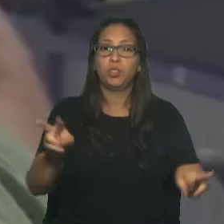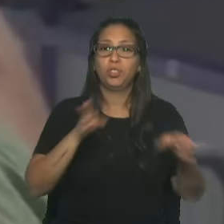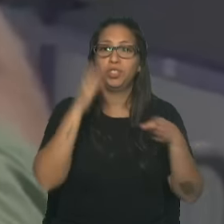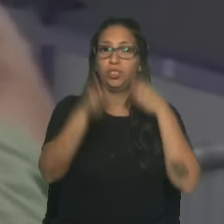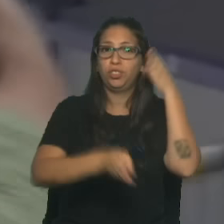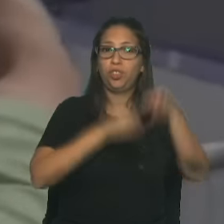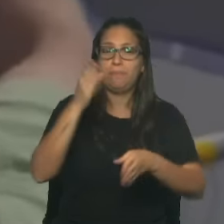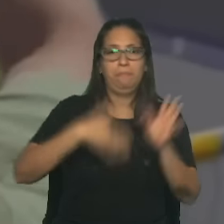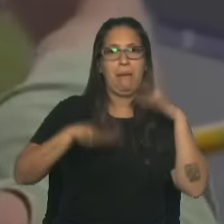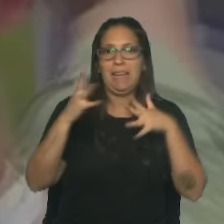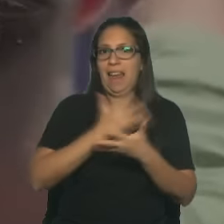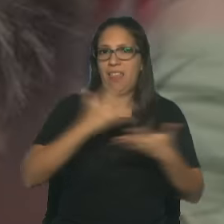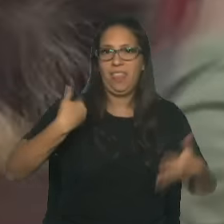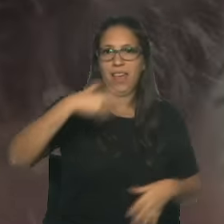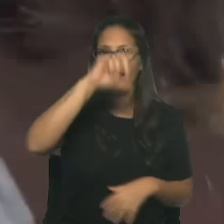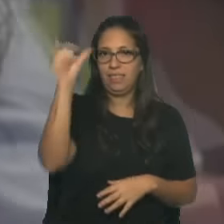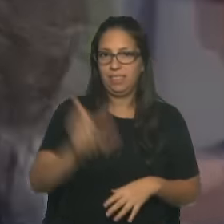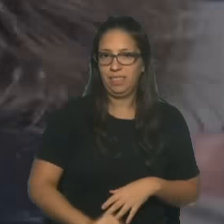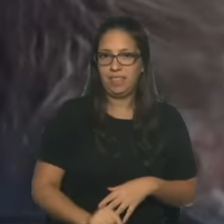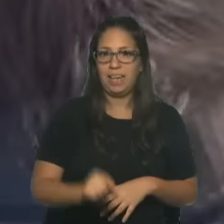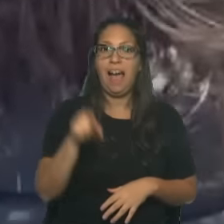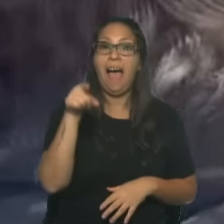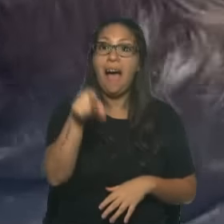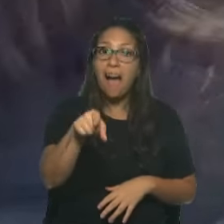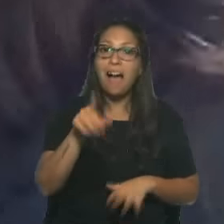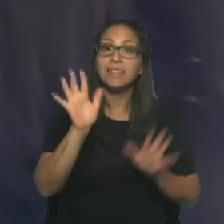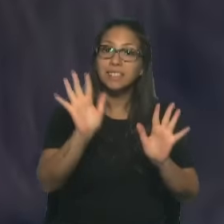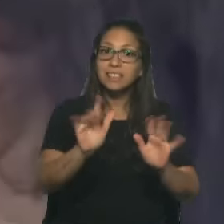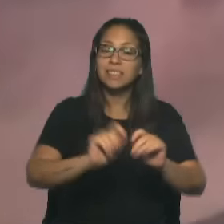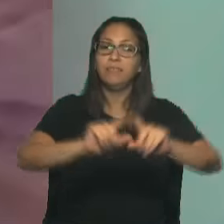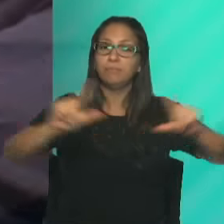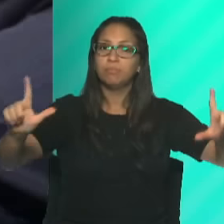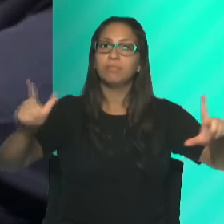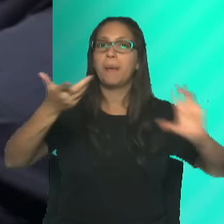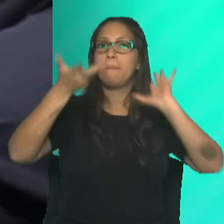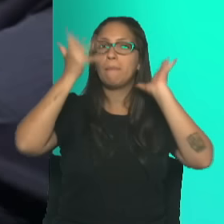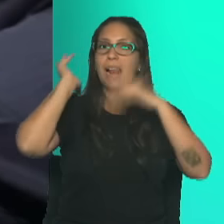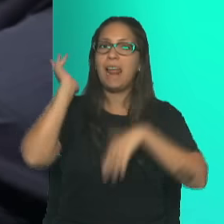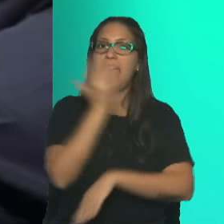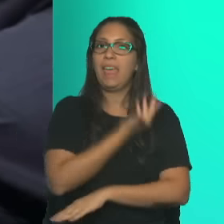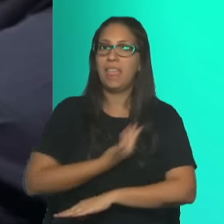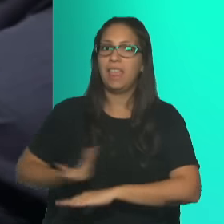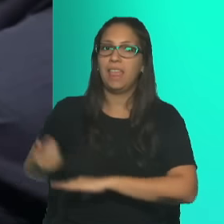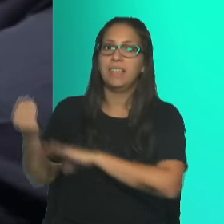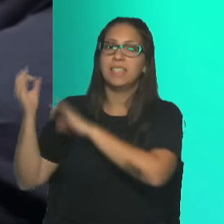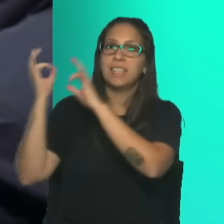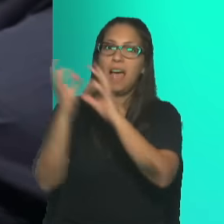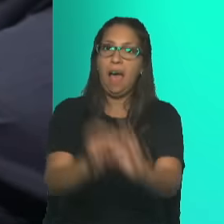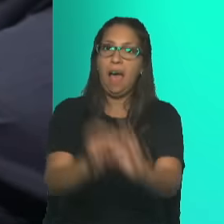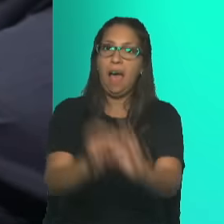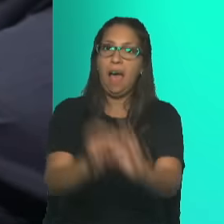la República Argentina. Reiteramos, de esta manera llegaba Javier Milei a Expo Agro a San